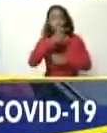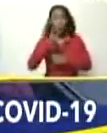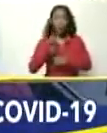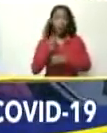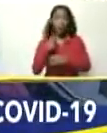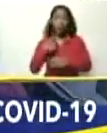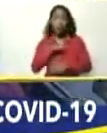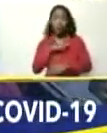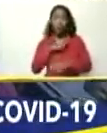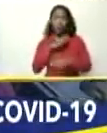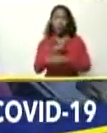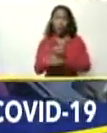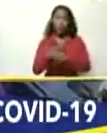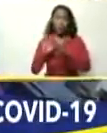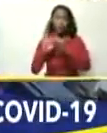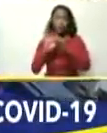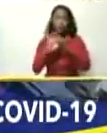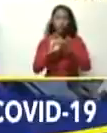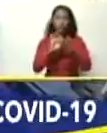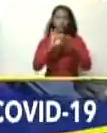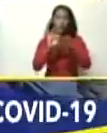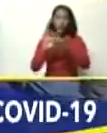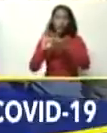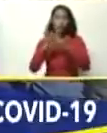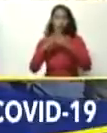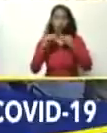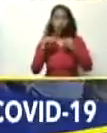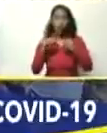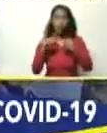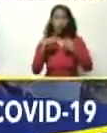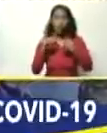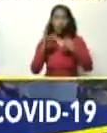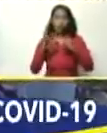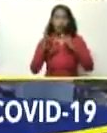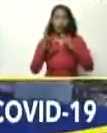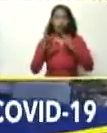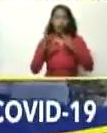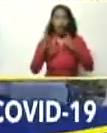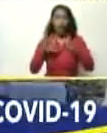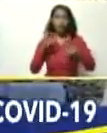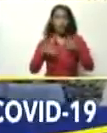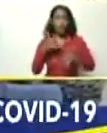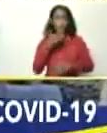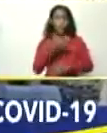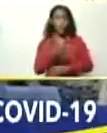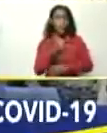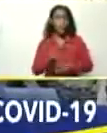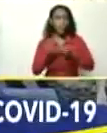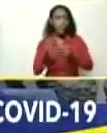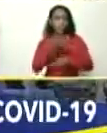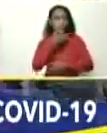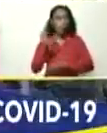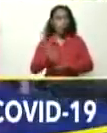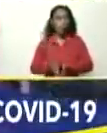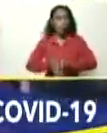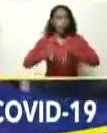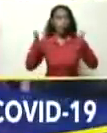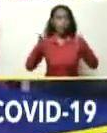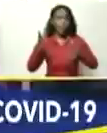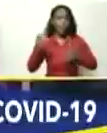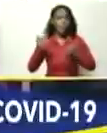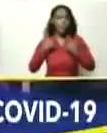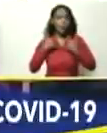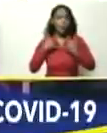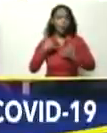ido uniendo todos los elementos que nos permiten darle lo más grande que puede tener uno en la